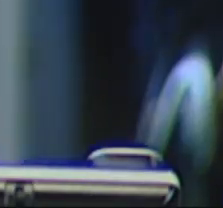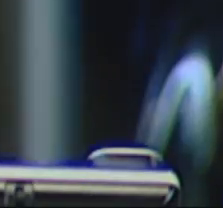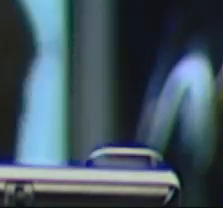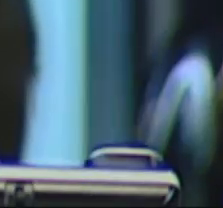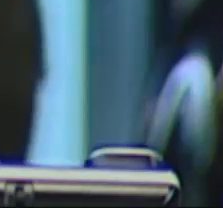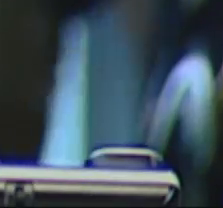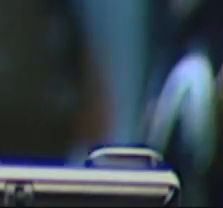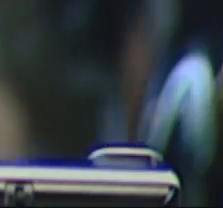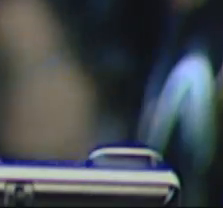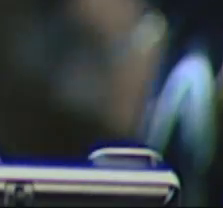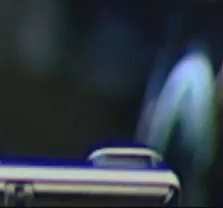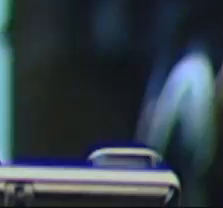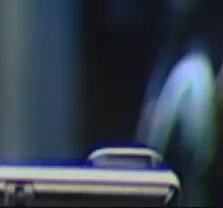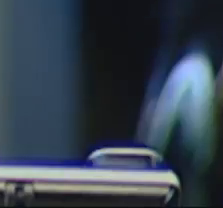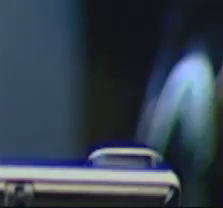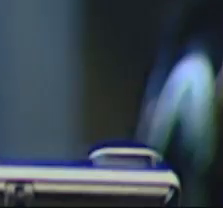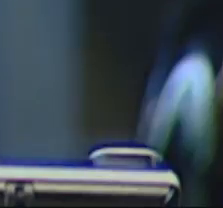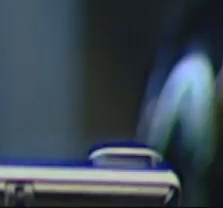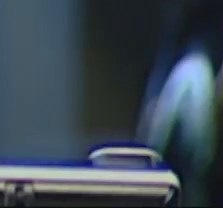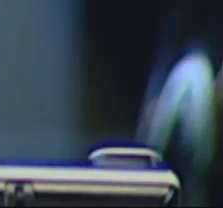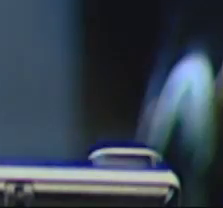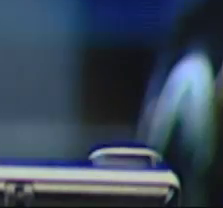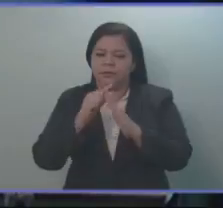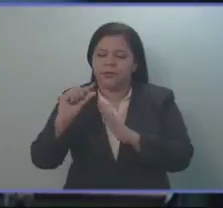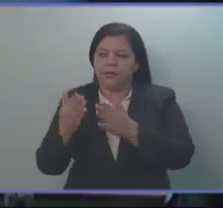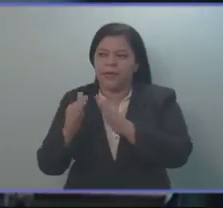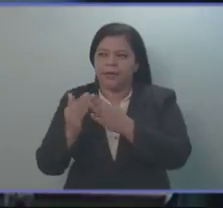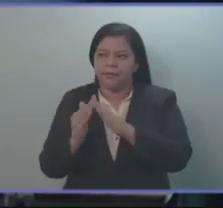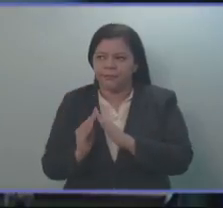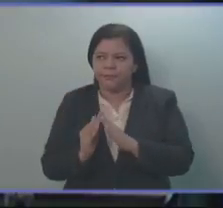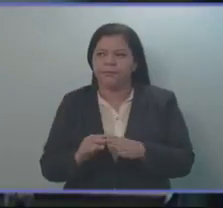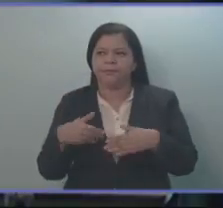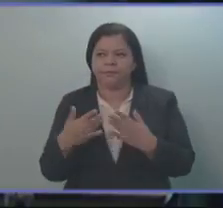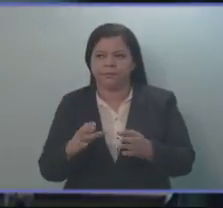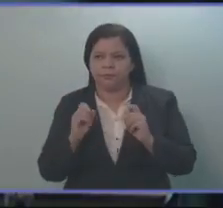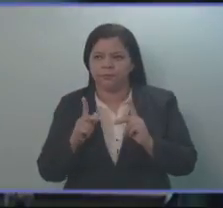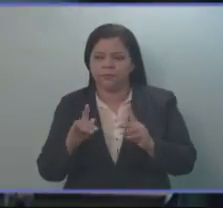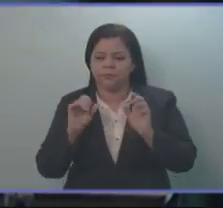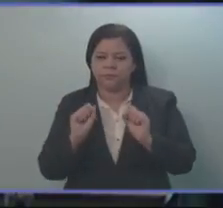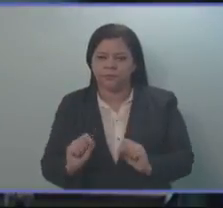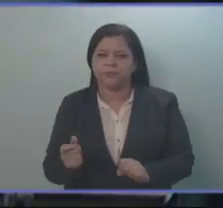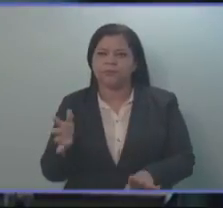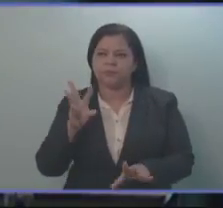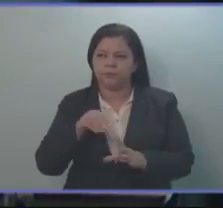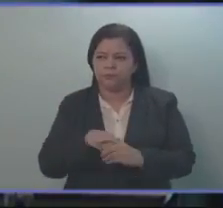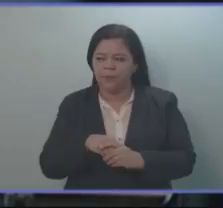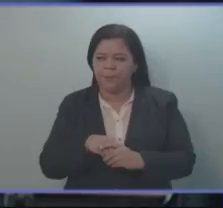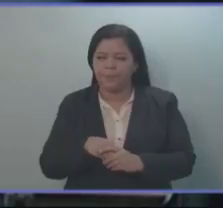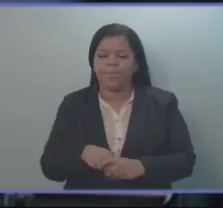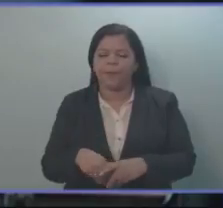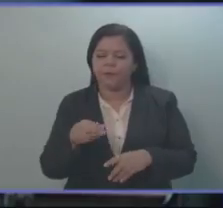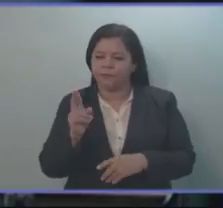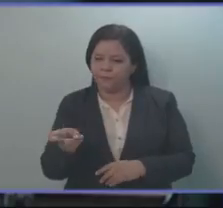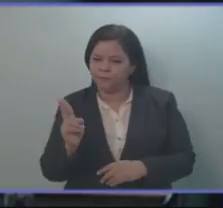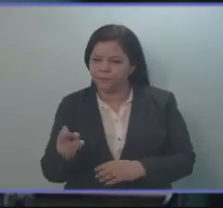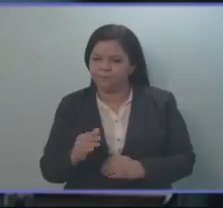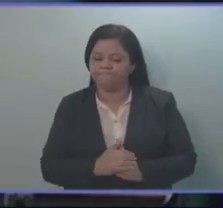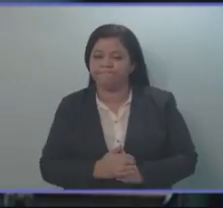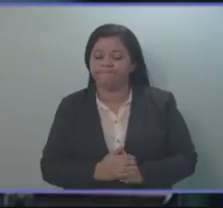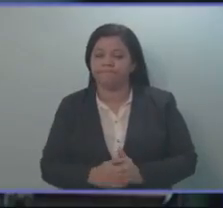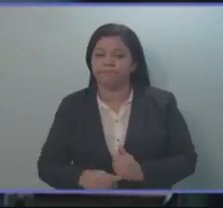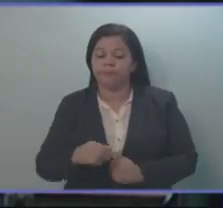las instituciones comunitarias salvadoreñas, dándole la oportunidad de formar parte del mismo a